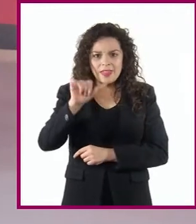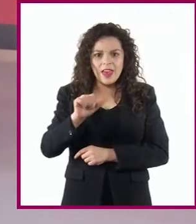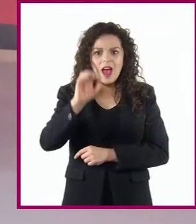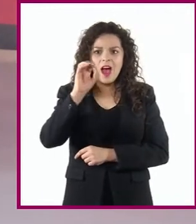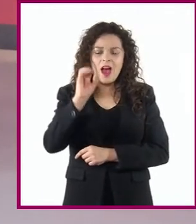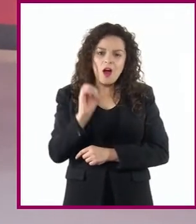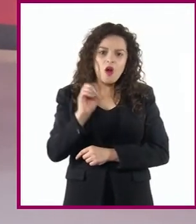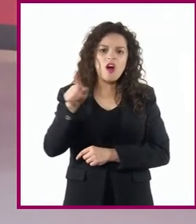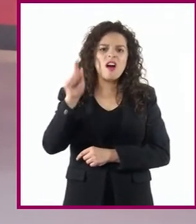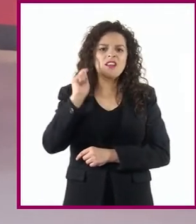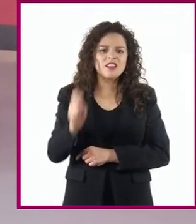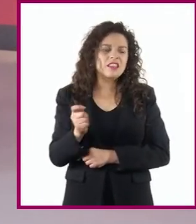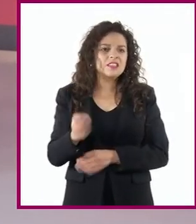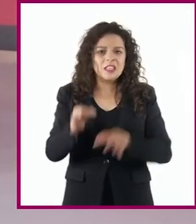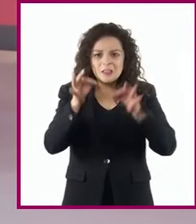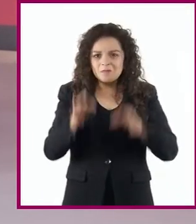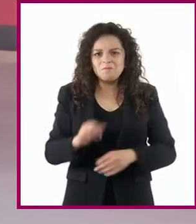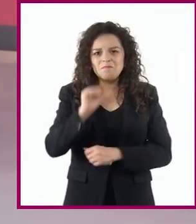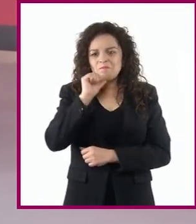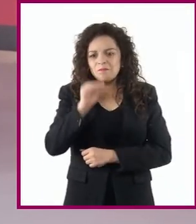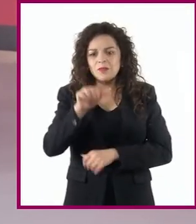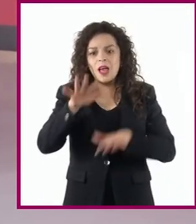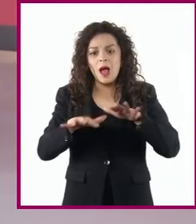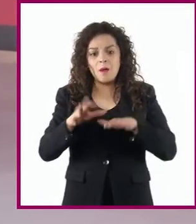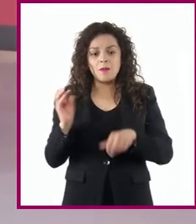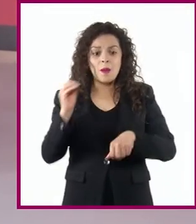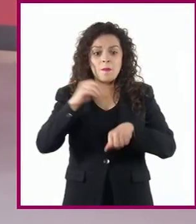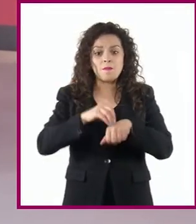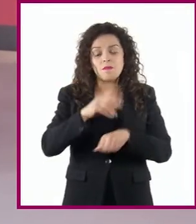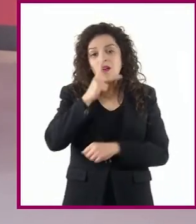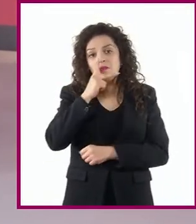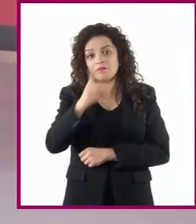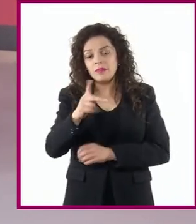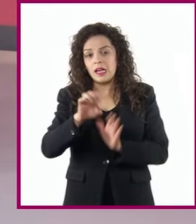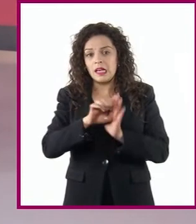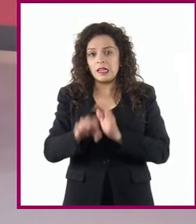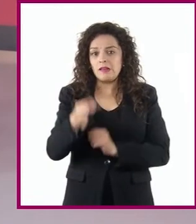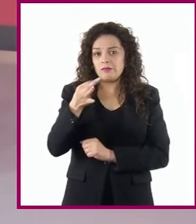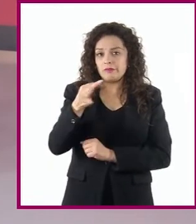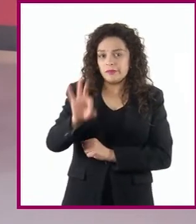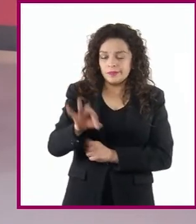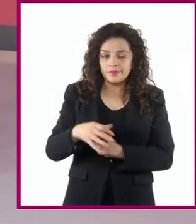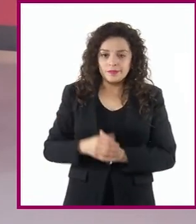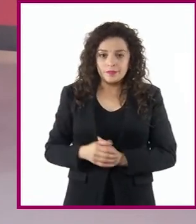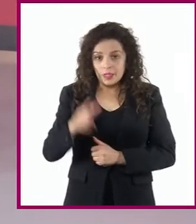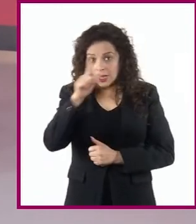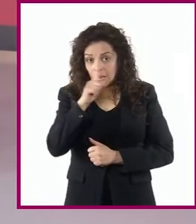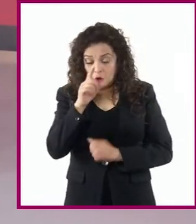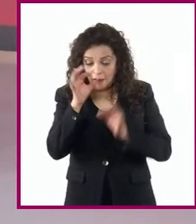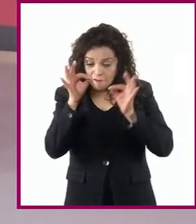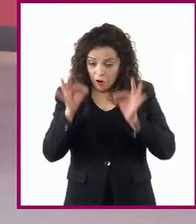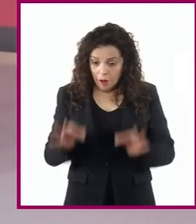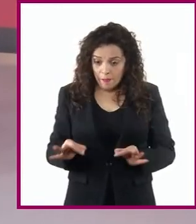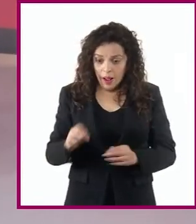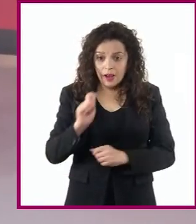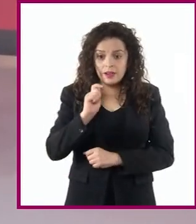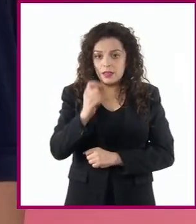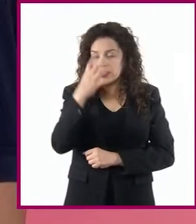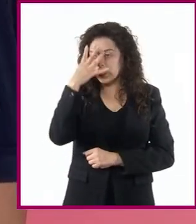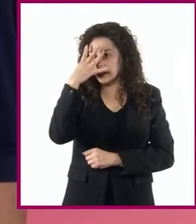coloquial y llega a incluir palabras altisonantes. El lenguaje formal puede significar